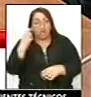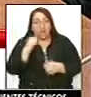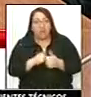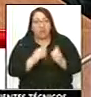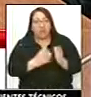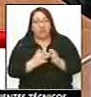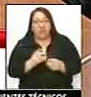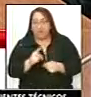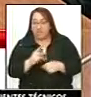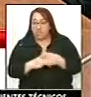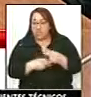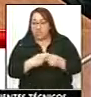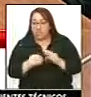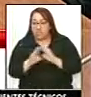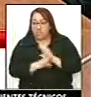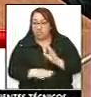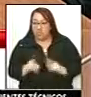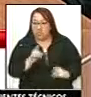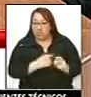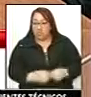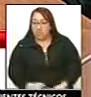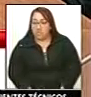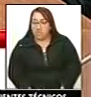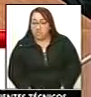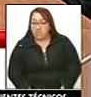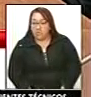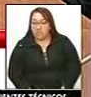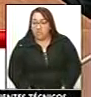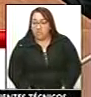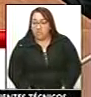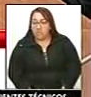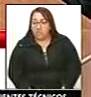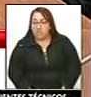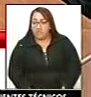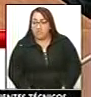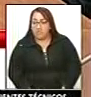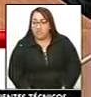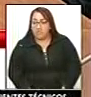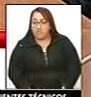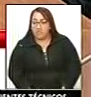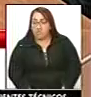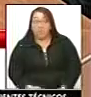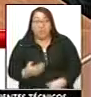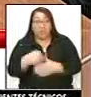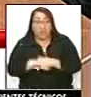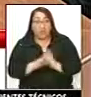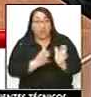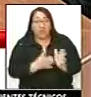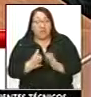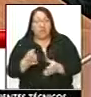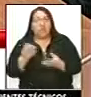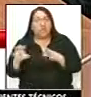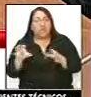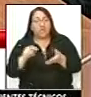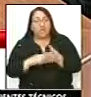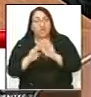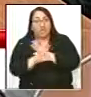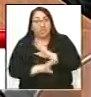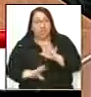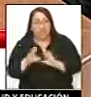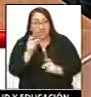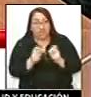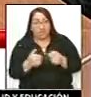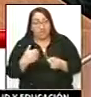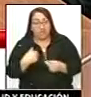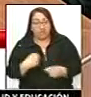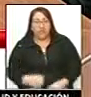planes de Nacional de Protección al Consumidor, ¿no? Dentro de esos planes, siguiente, por favor. Dentro de esos planes de protección al